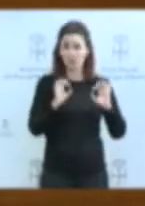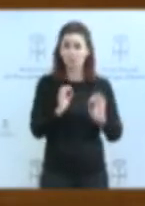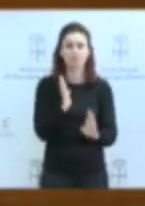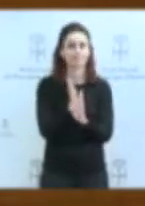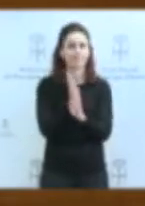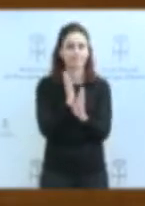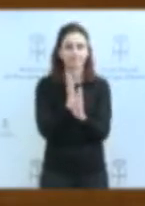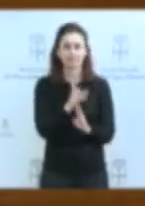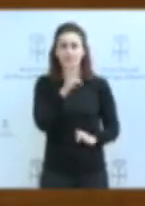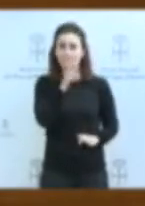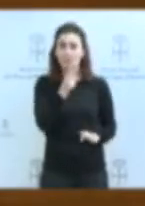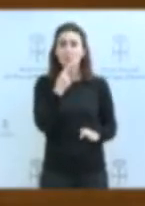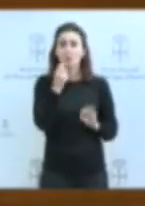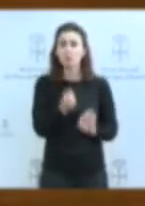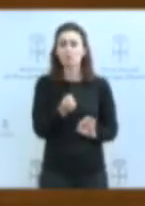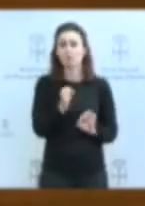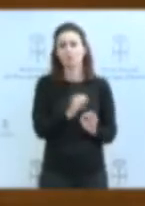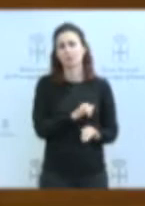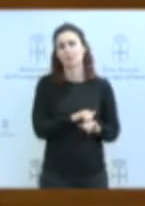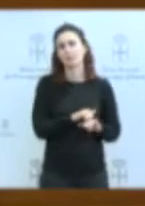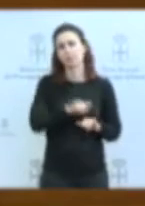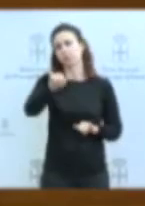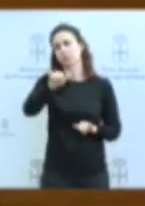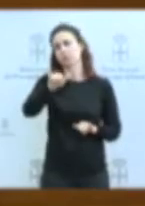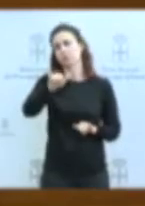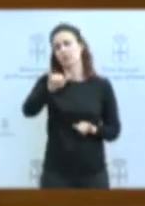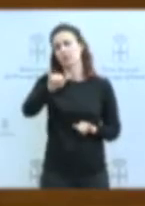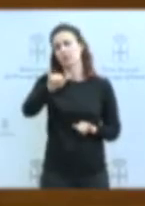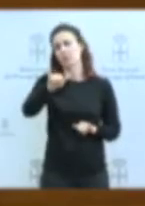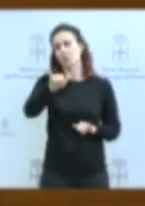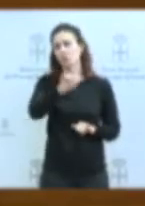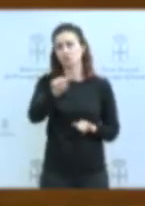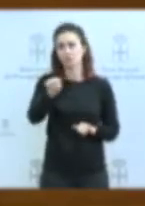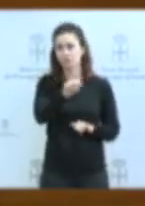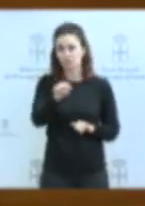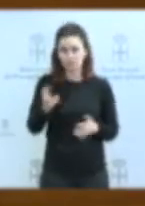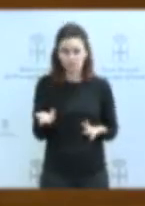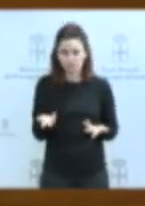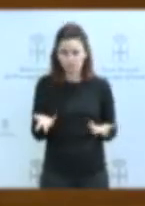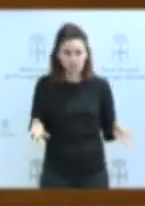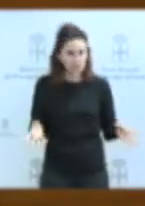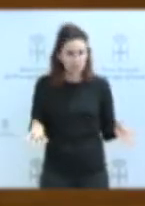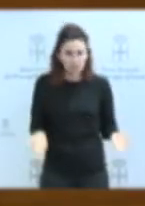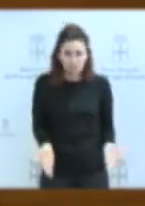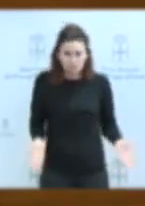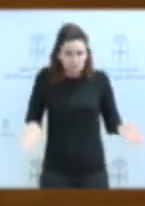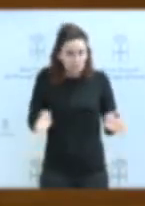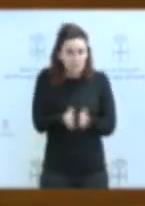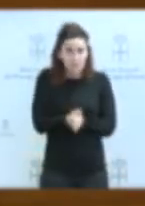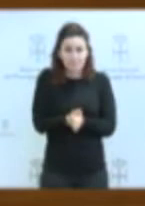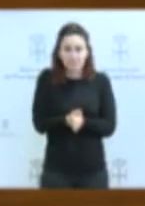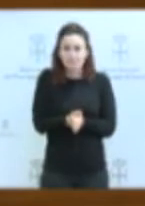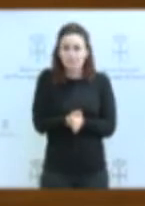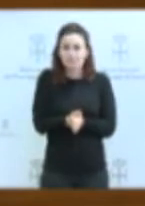pasajeros con Heathrow y Gatwick juntos no suman ni siquiera el número de pasajeros que la ruta Asturias-Stansted ha tenido en el